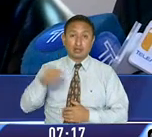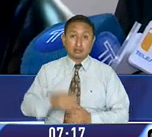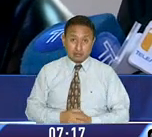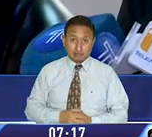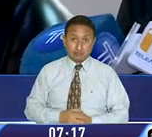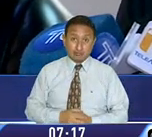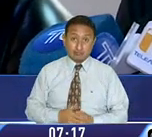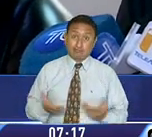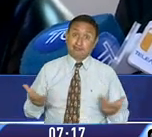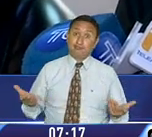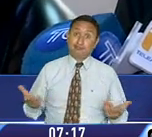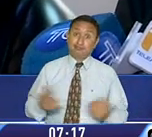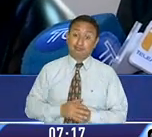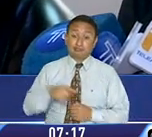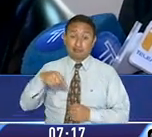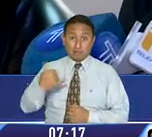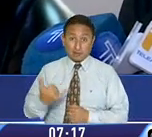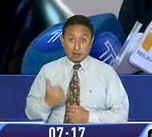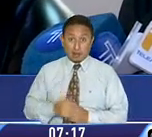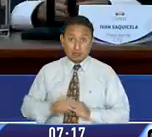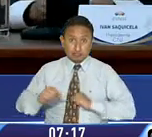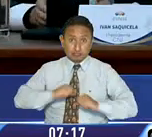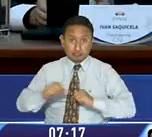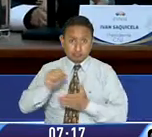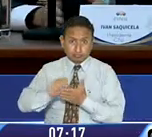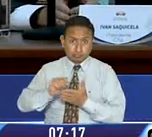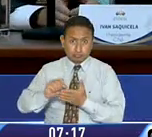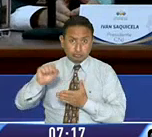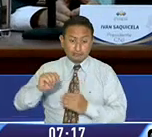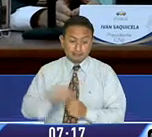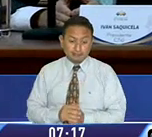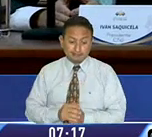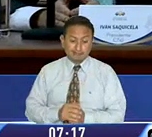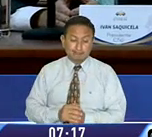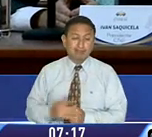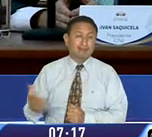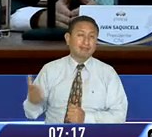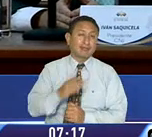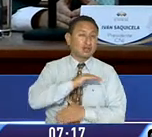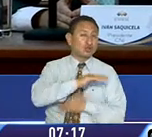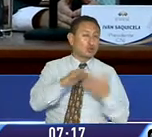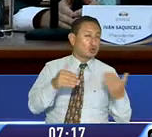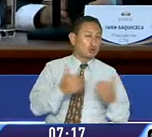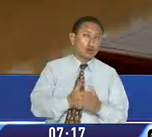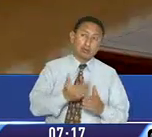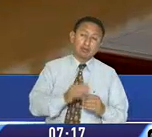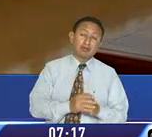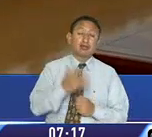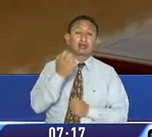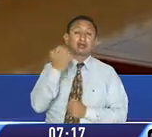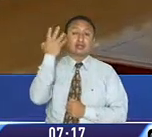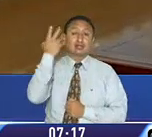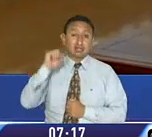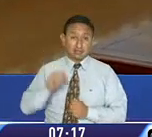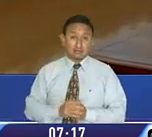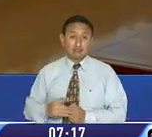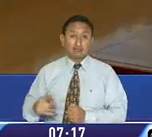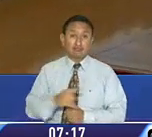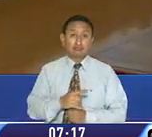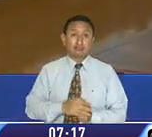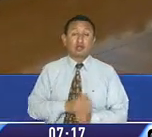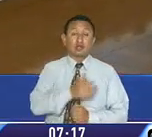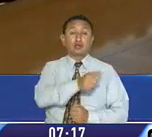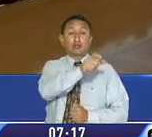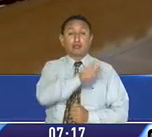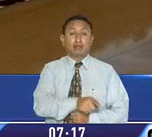De modo tal que se está haciendo el trabajo. Traducción que podría estar lista en su totalidad en 15 días por el pedido del perito de extender